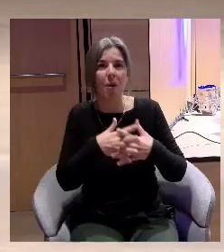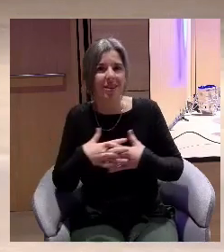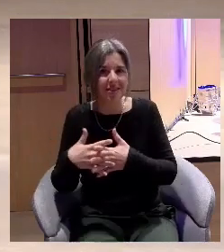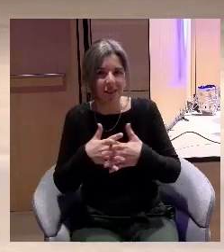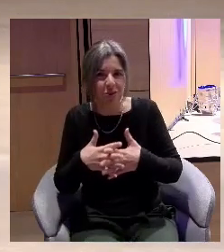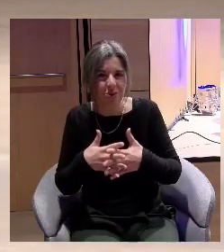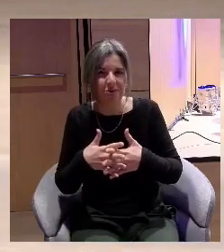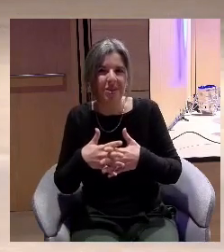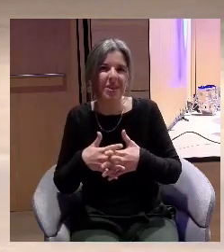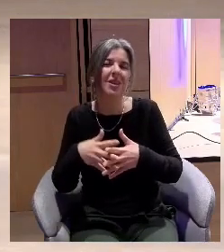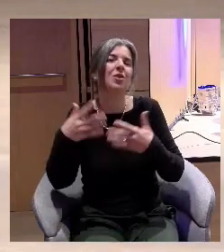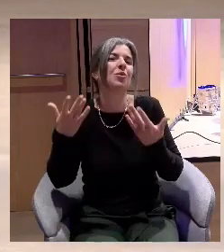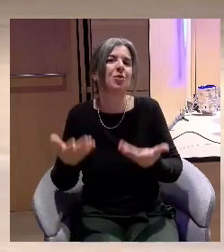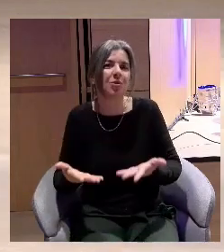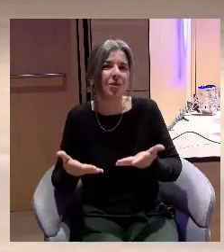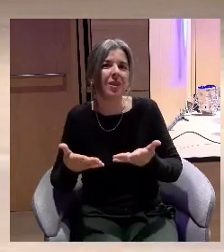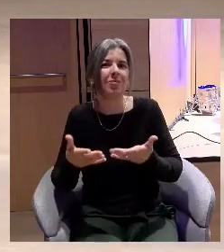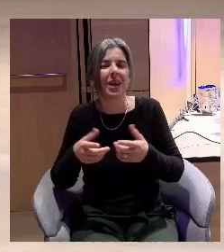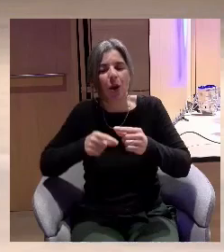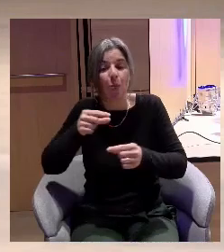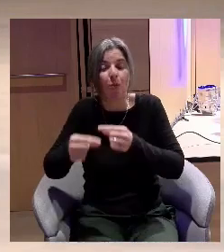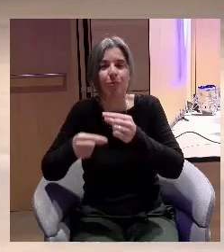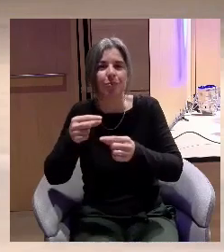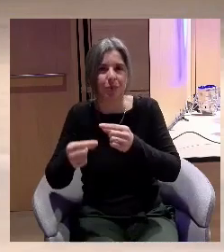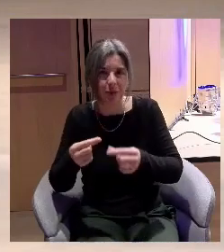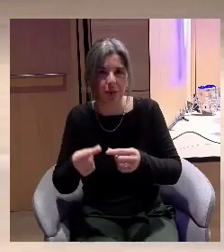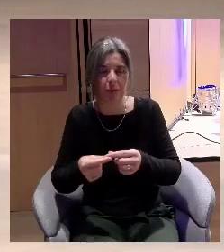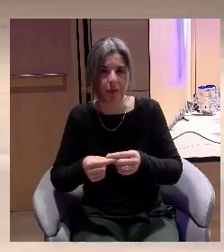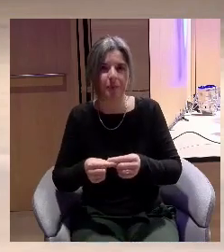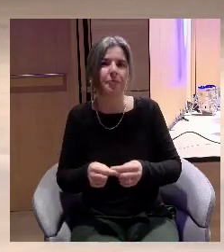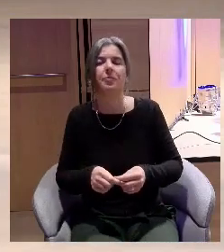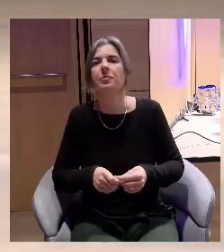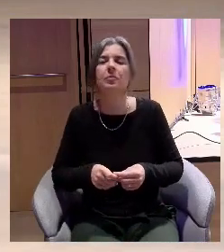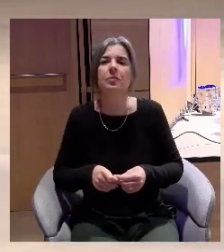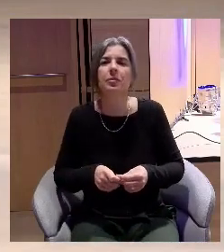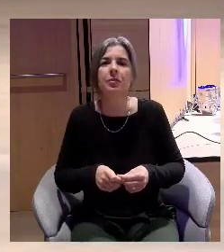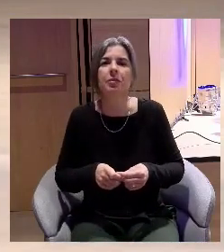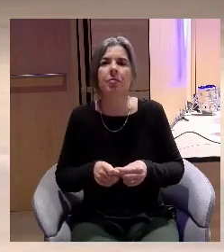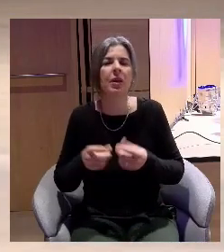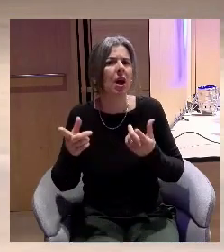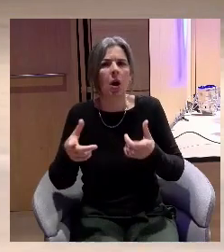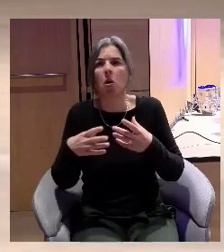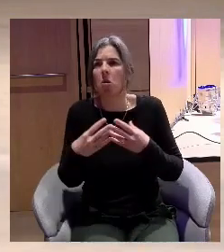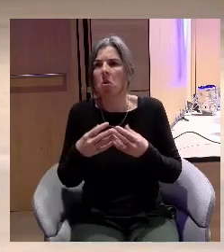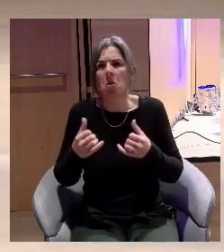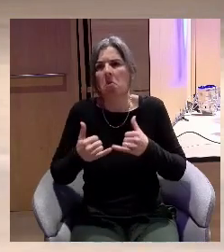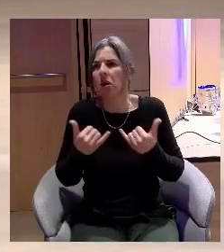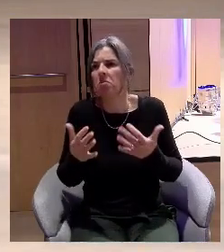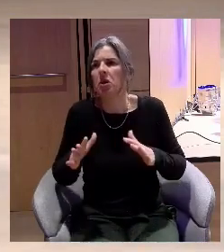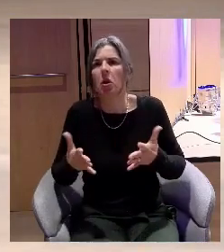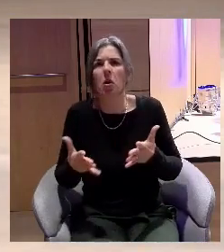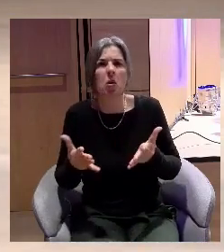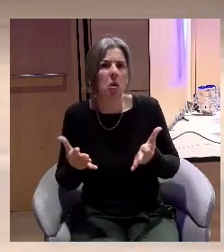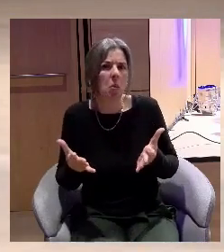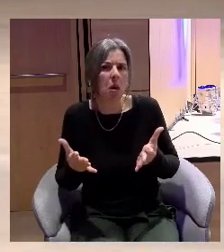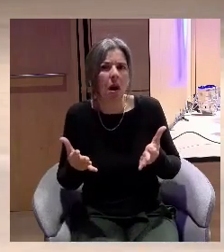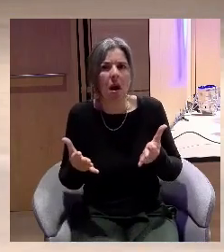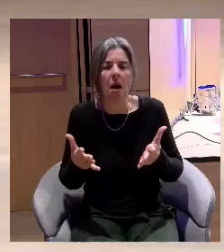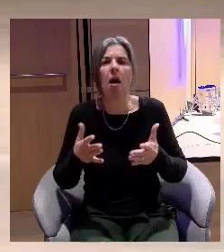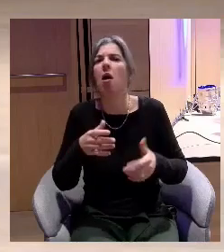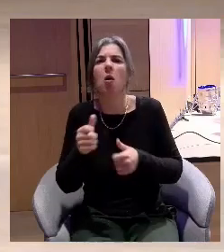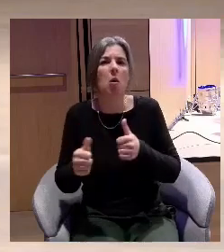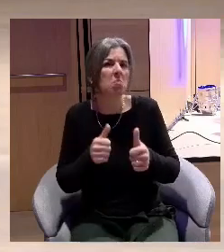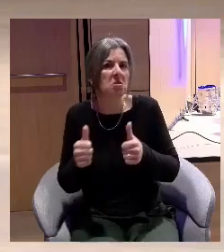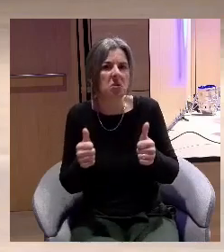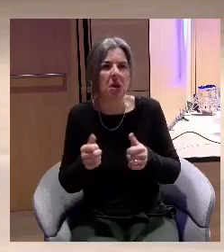cómo cruzo, cómo hago que pues no tengo líos jurídicos acá, cómo salgo rápido. Entonces, la prioridad